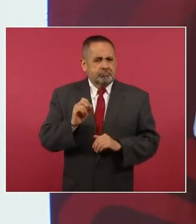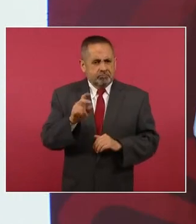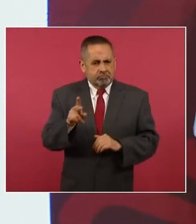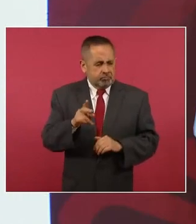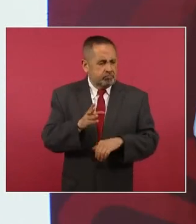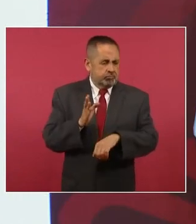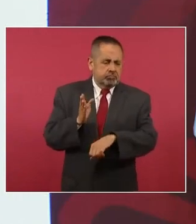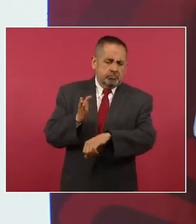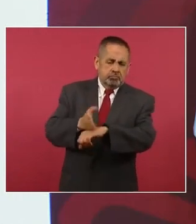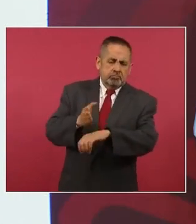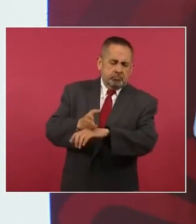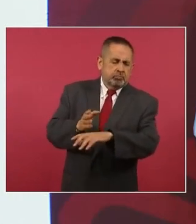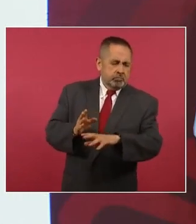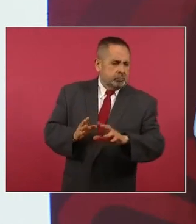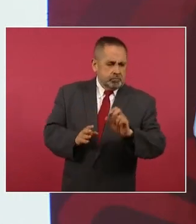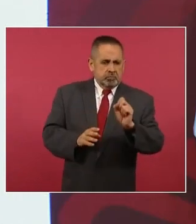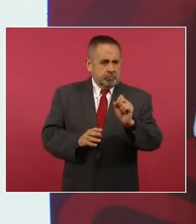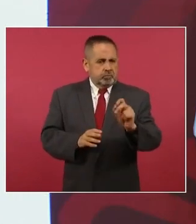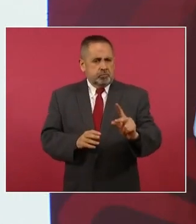de sancionarse